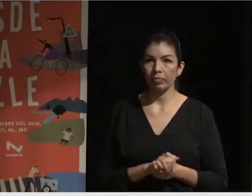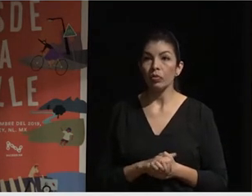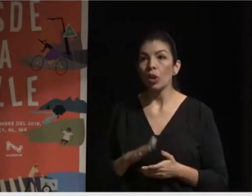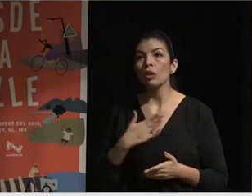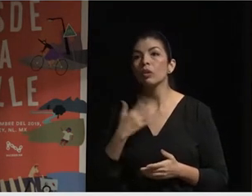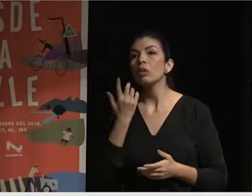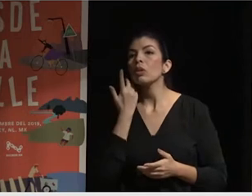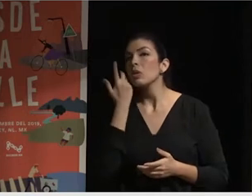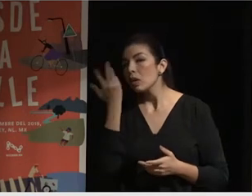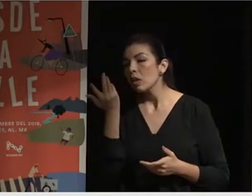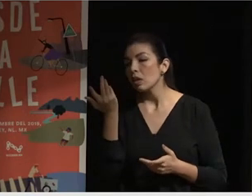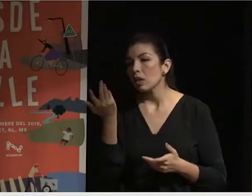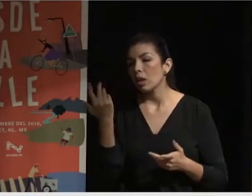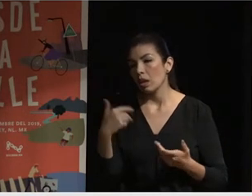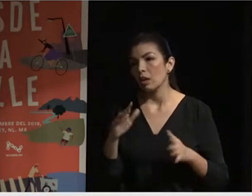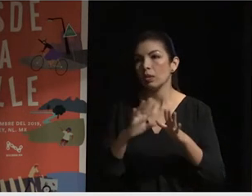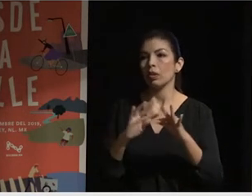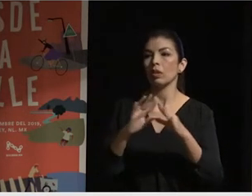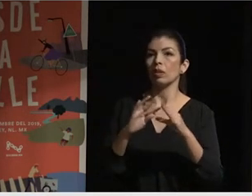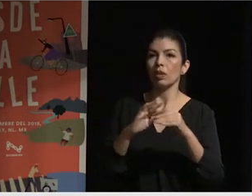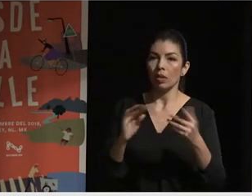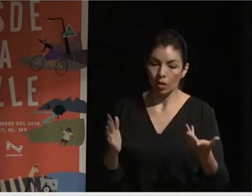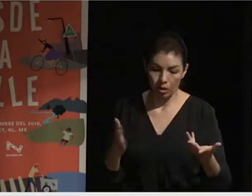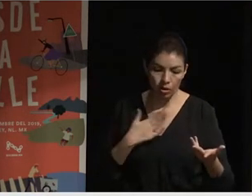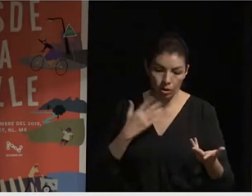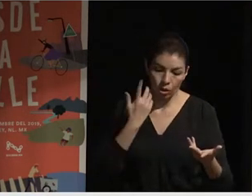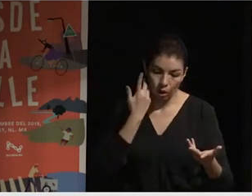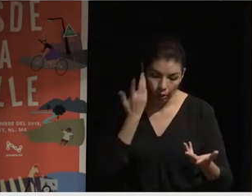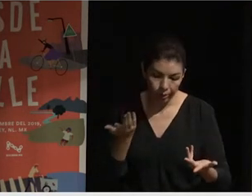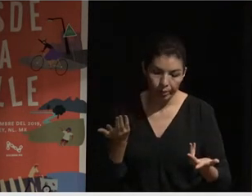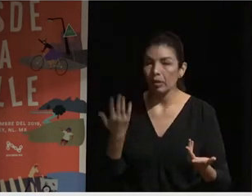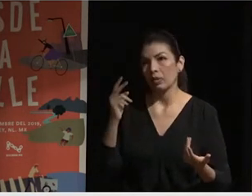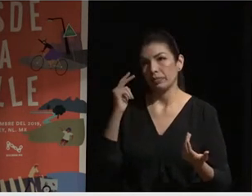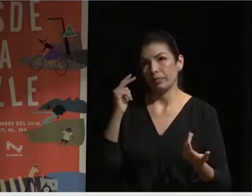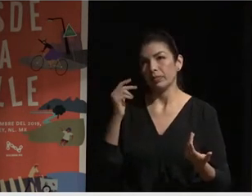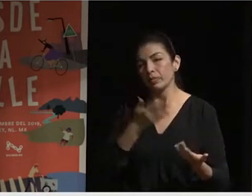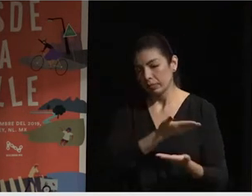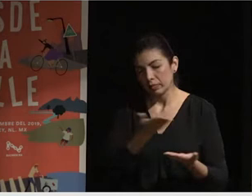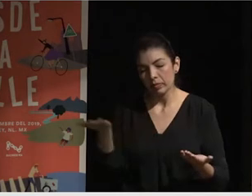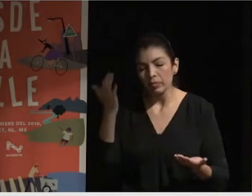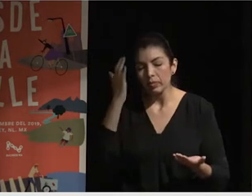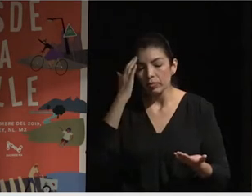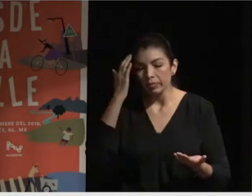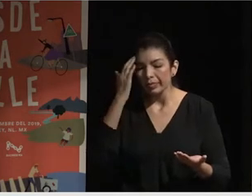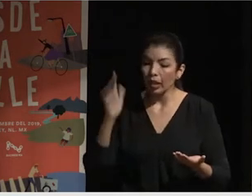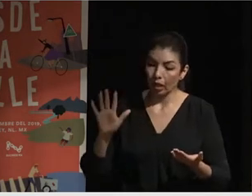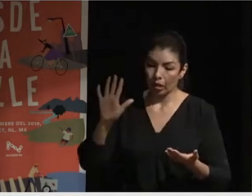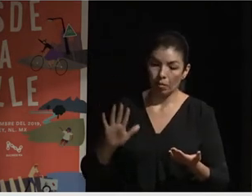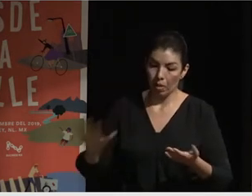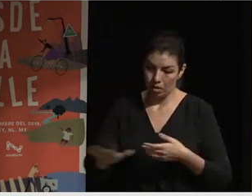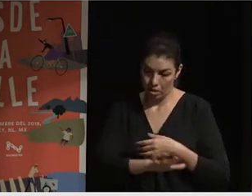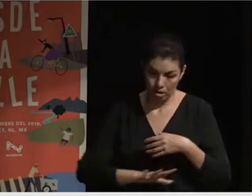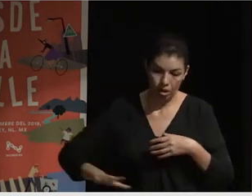diálogo pues todo esto que está pasando, ¿no? La especulación inmobiliaria, las malas políticas de vivienda, la segregación territorial, la vulneración de